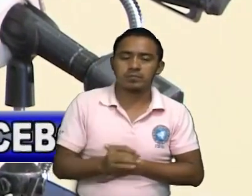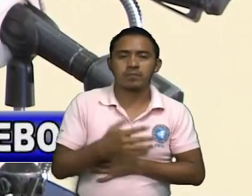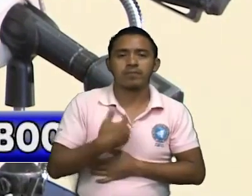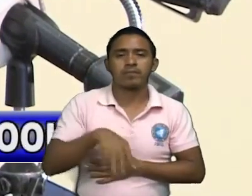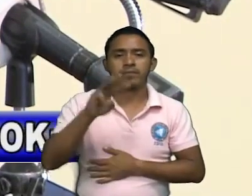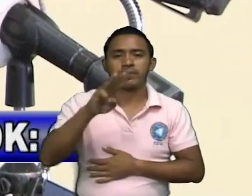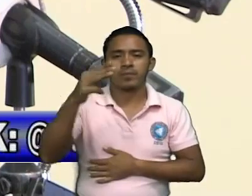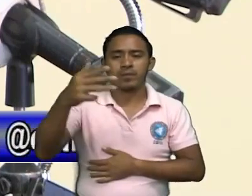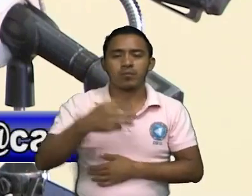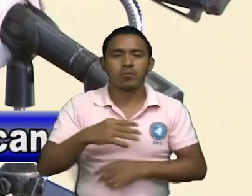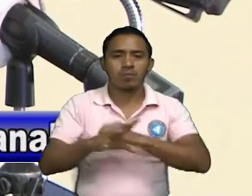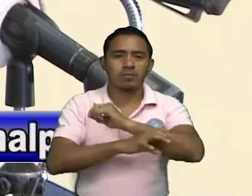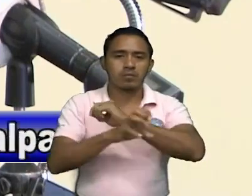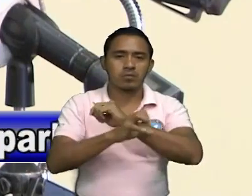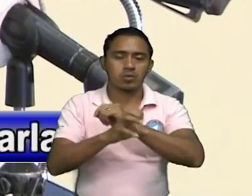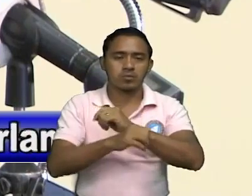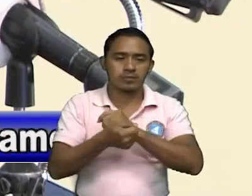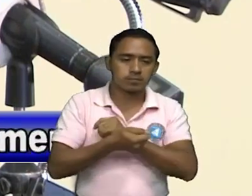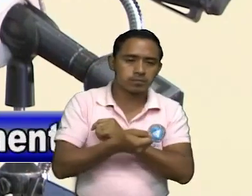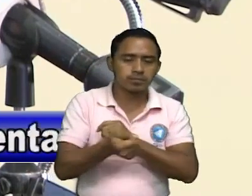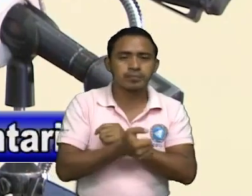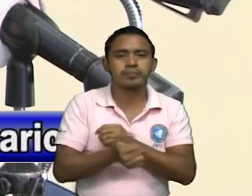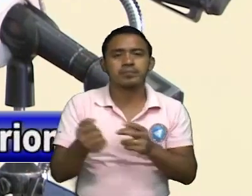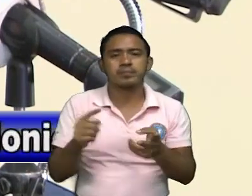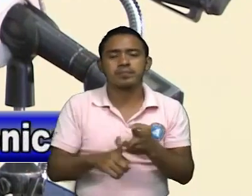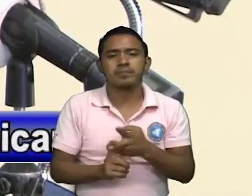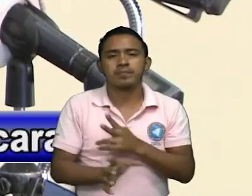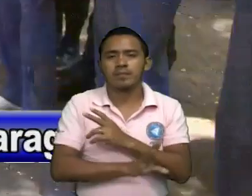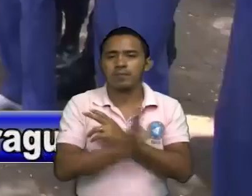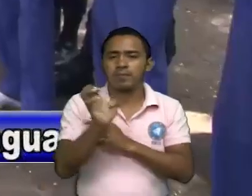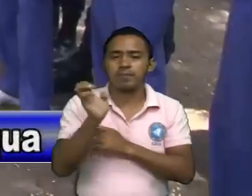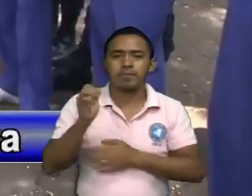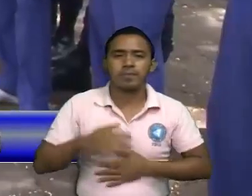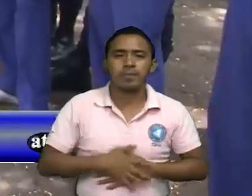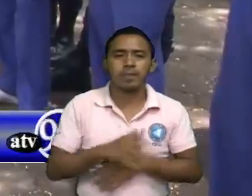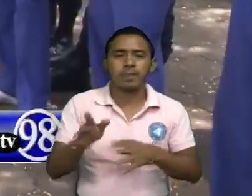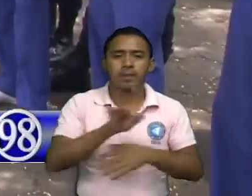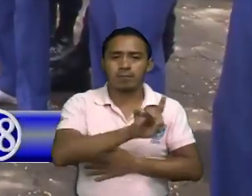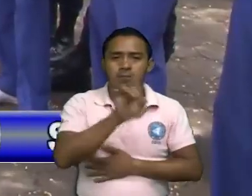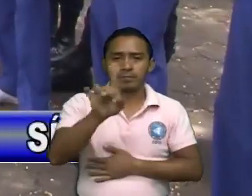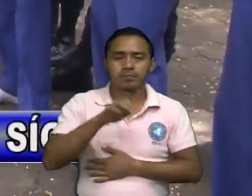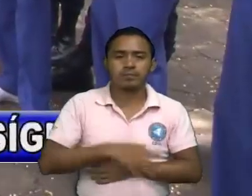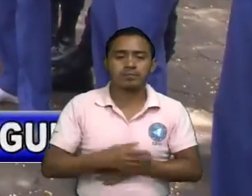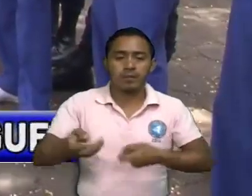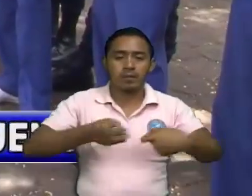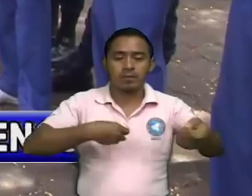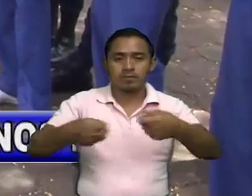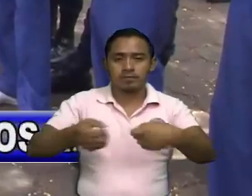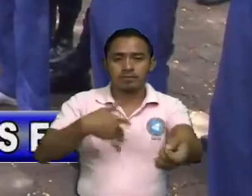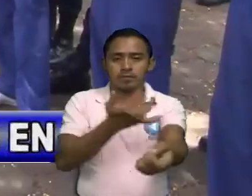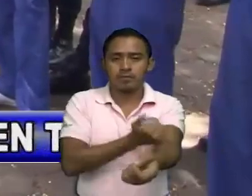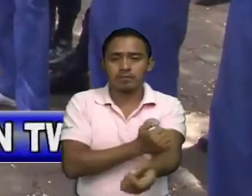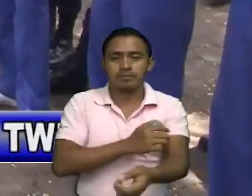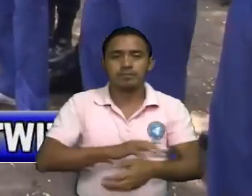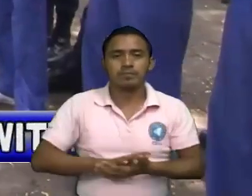39 por robo con intimidación, asalto, 11 abastecedores de